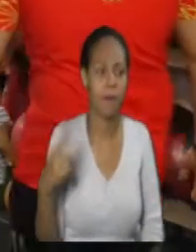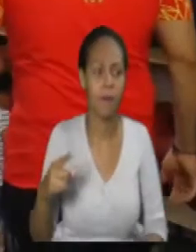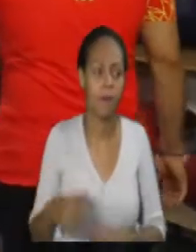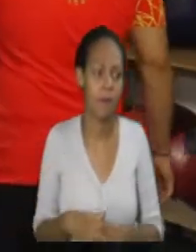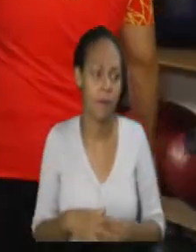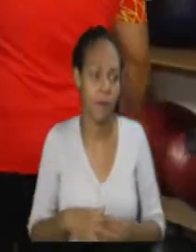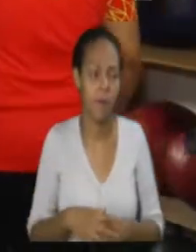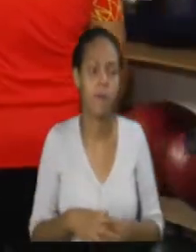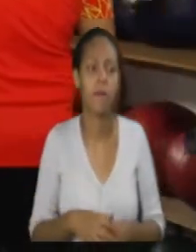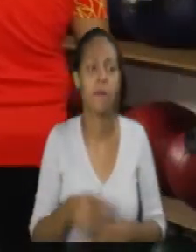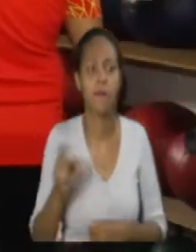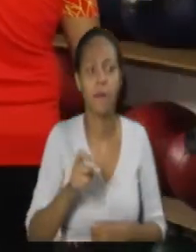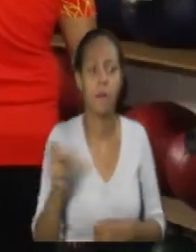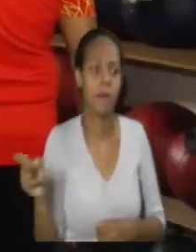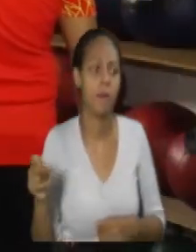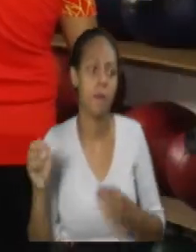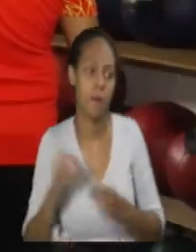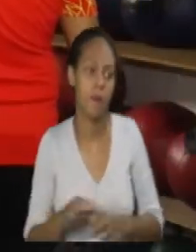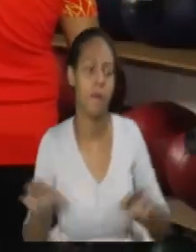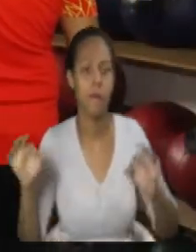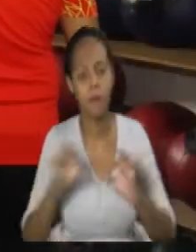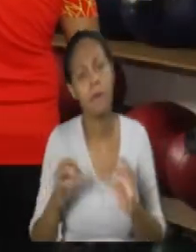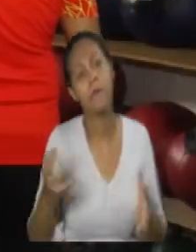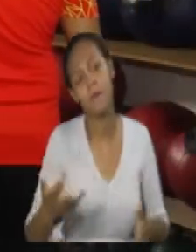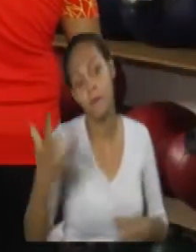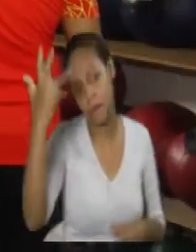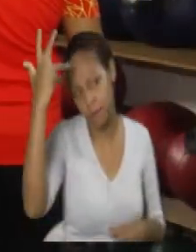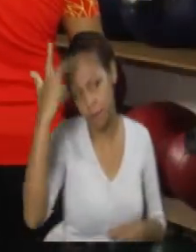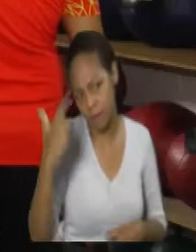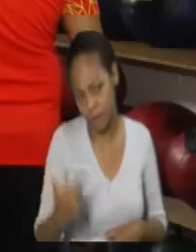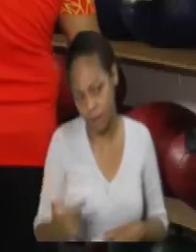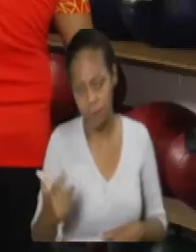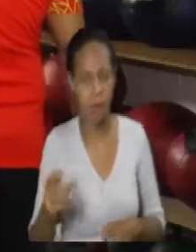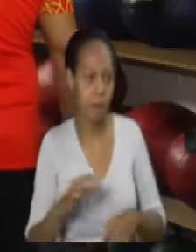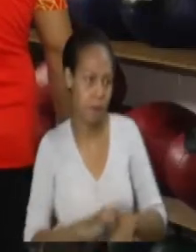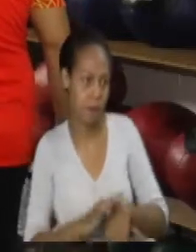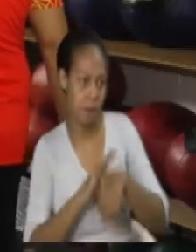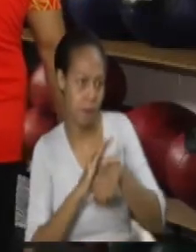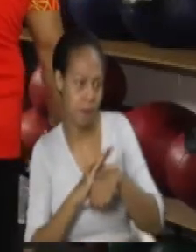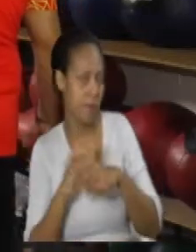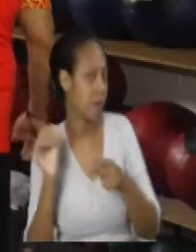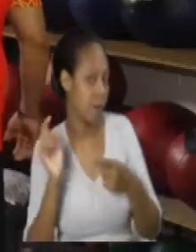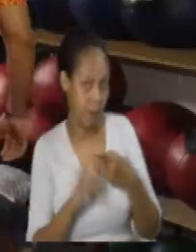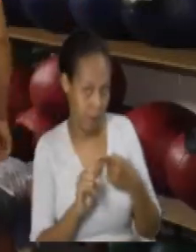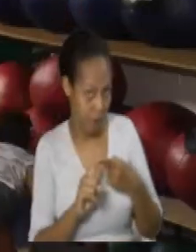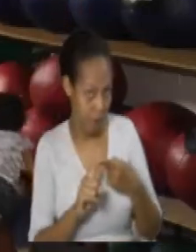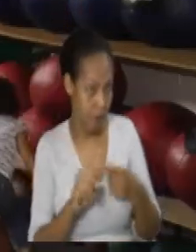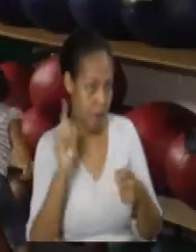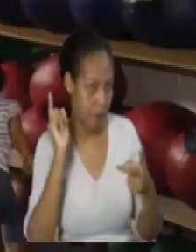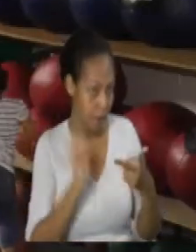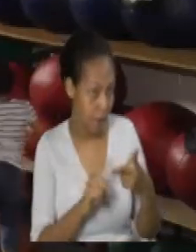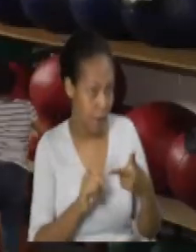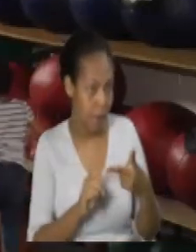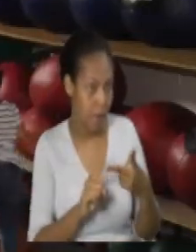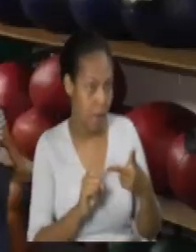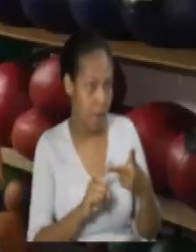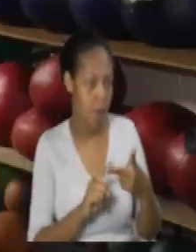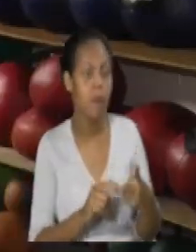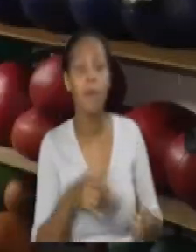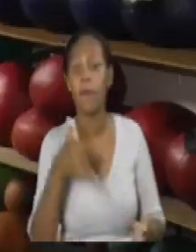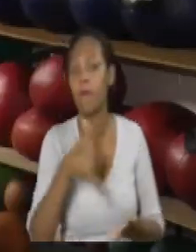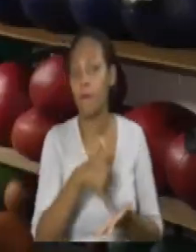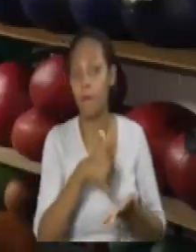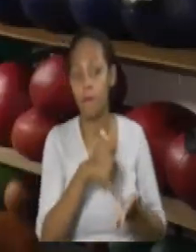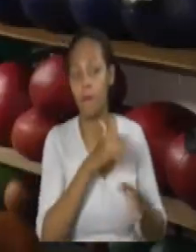para esas personas, primero hay que hacerse una valoración médica, lo inicial. Segundo, dejar las gaseosas,